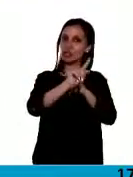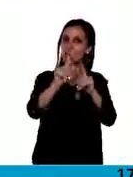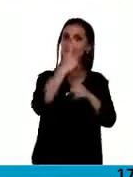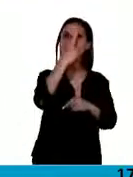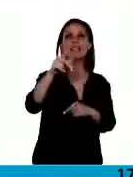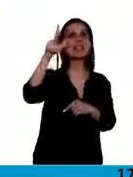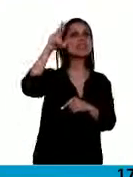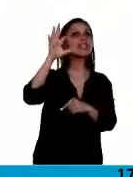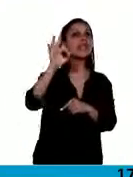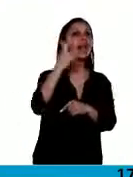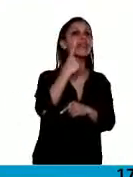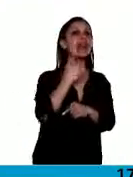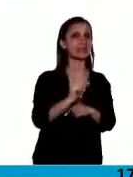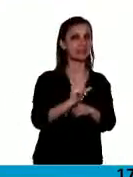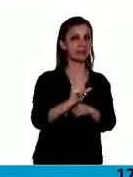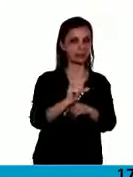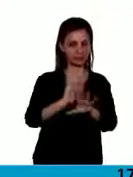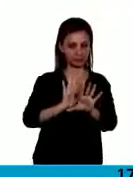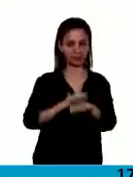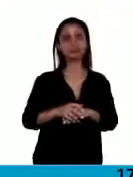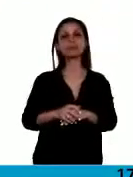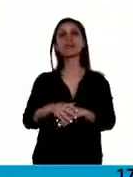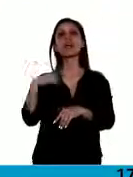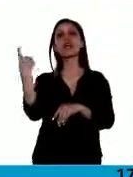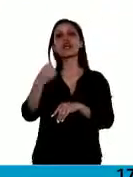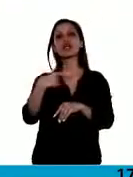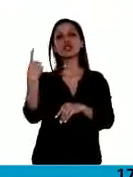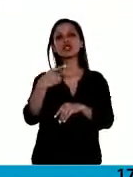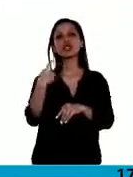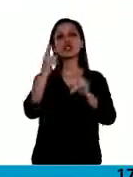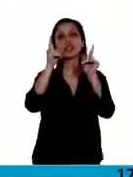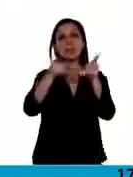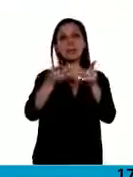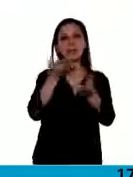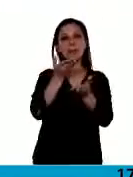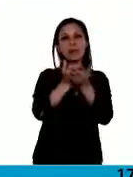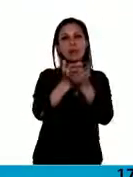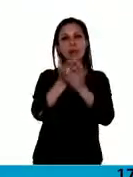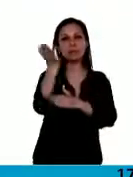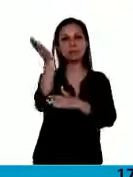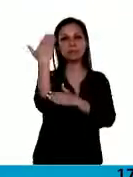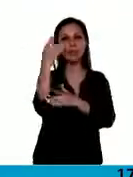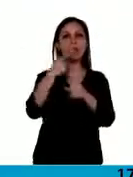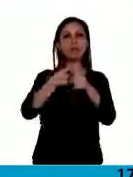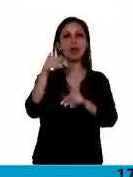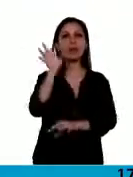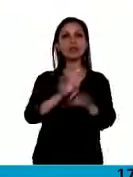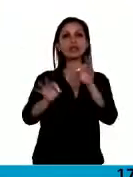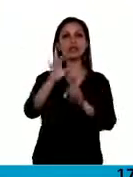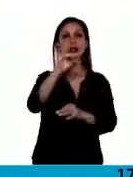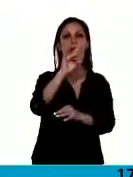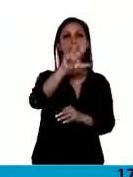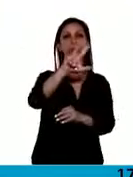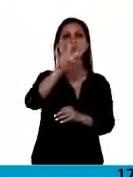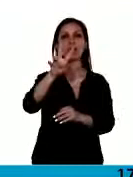Y nosotros habíamos solicitado también la palabra por el proyecto de